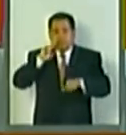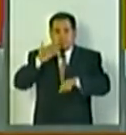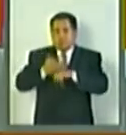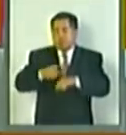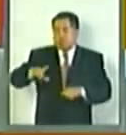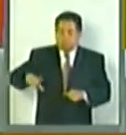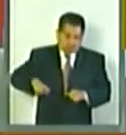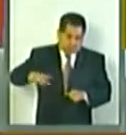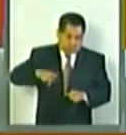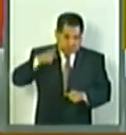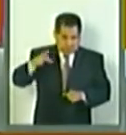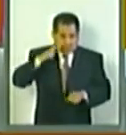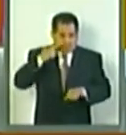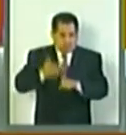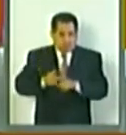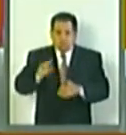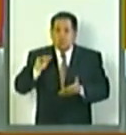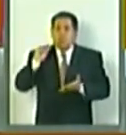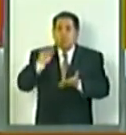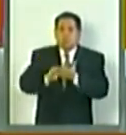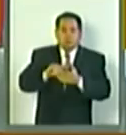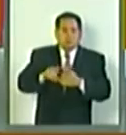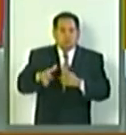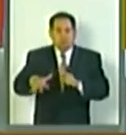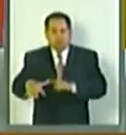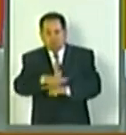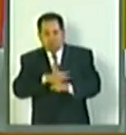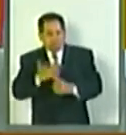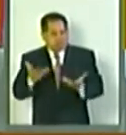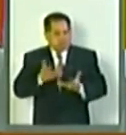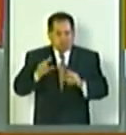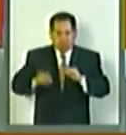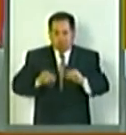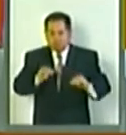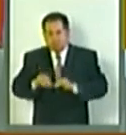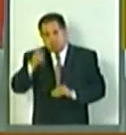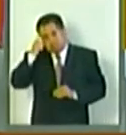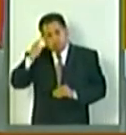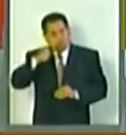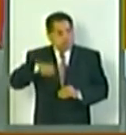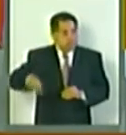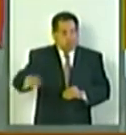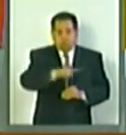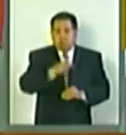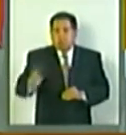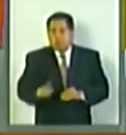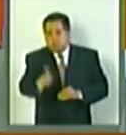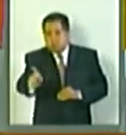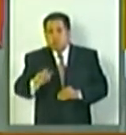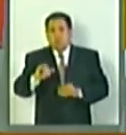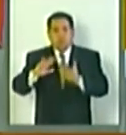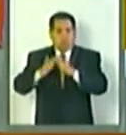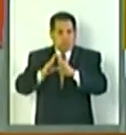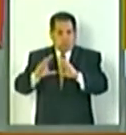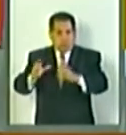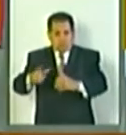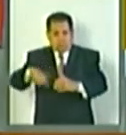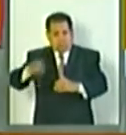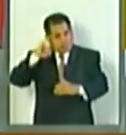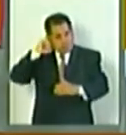del Estado establecer condiciones para que los pueblos y las comunidades